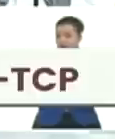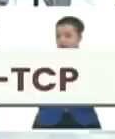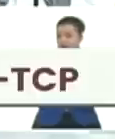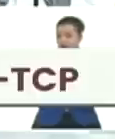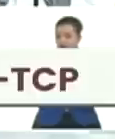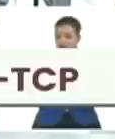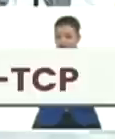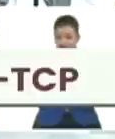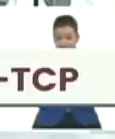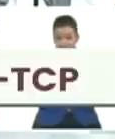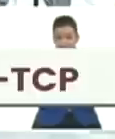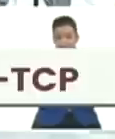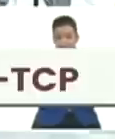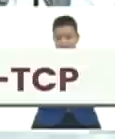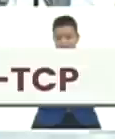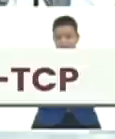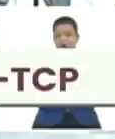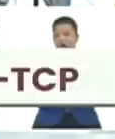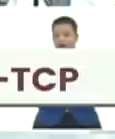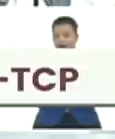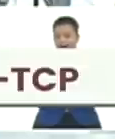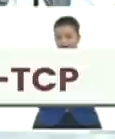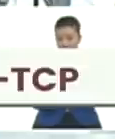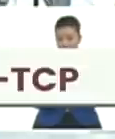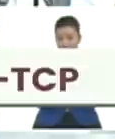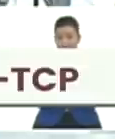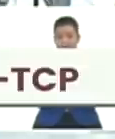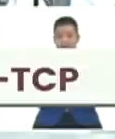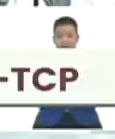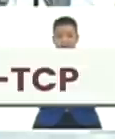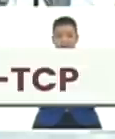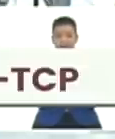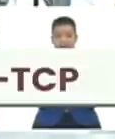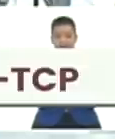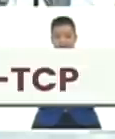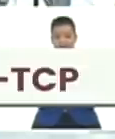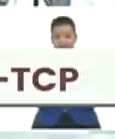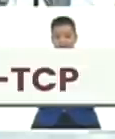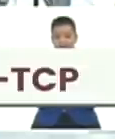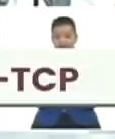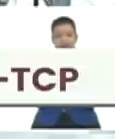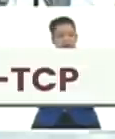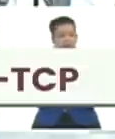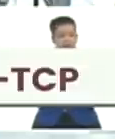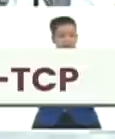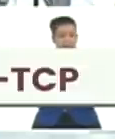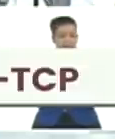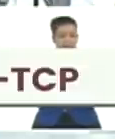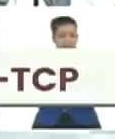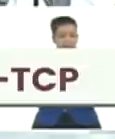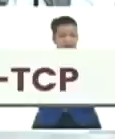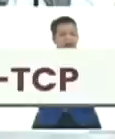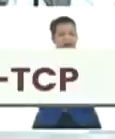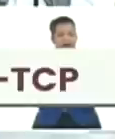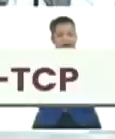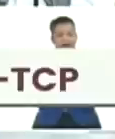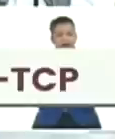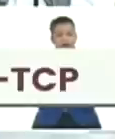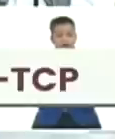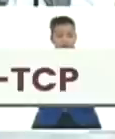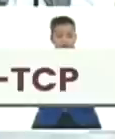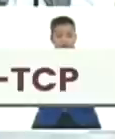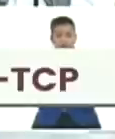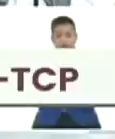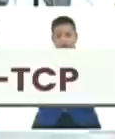Spailat, Bobby L. Rush, Raúl M. Grijalva, Andy Levine,